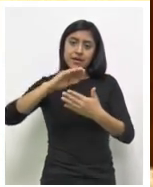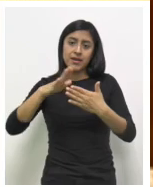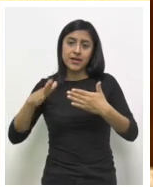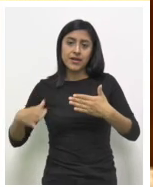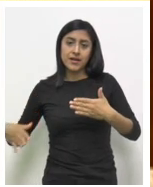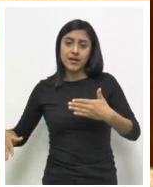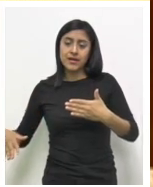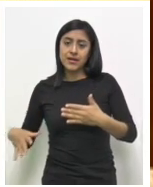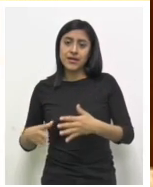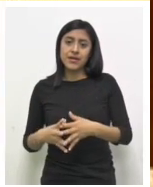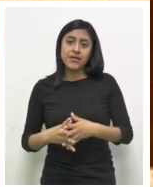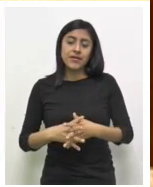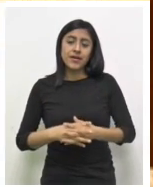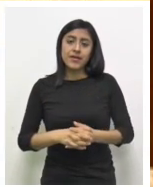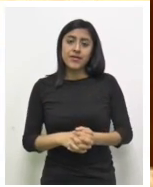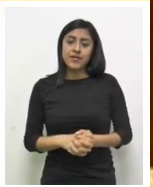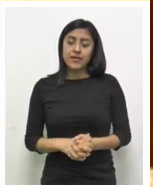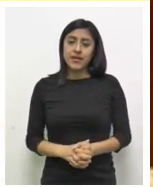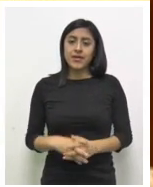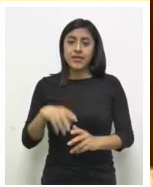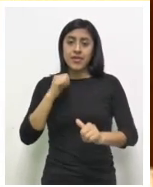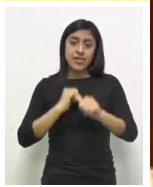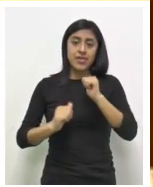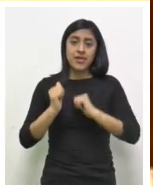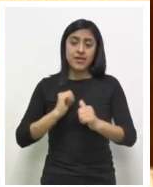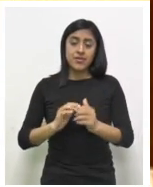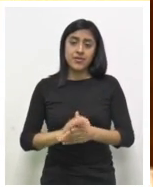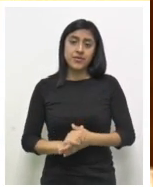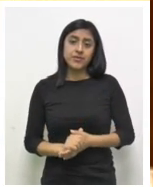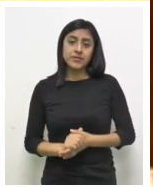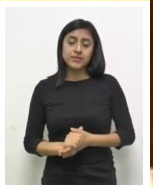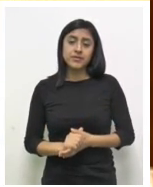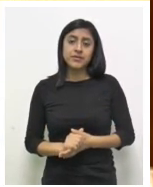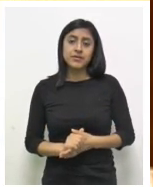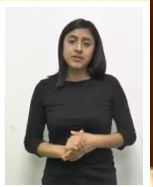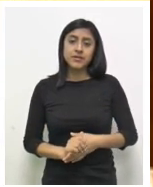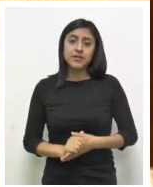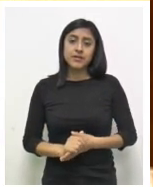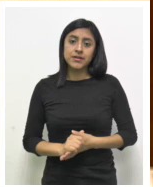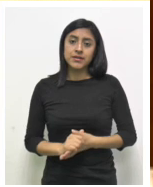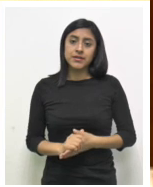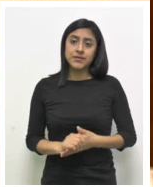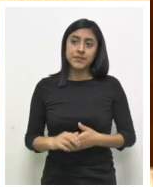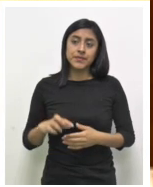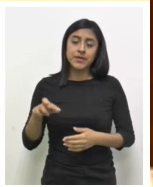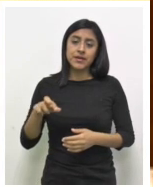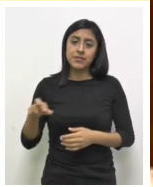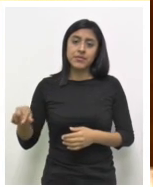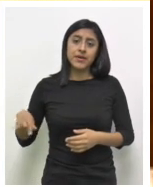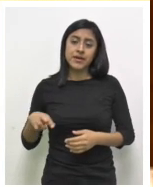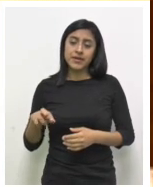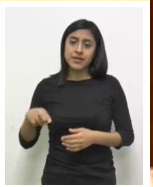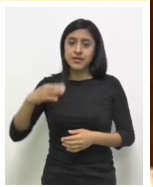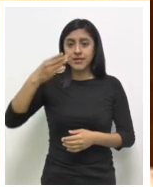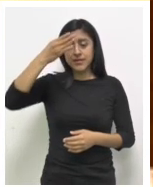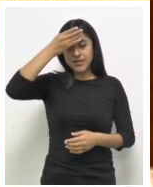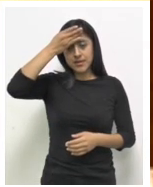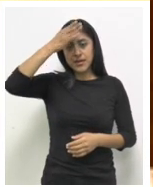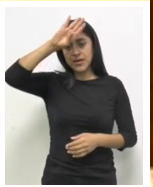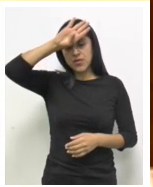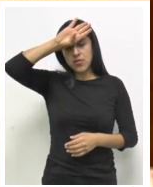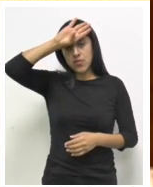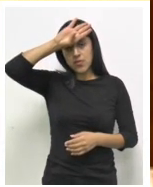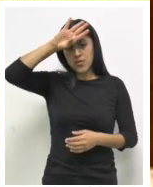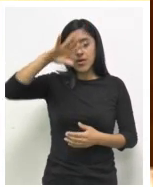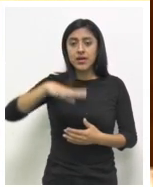Universidad de La Habana, además de la Cátedra de América Latina. Pues lógicamente se